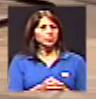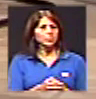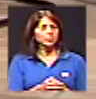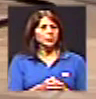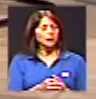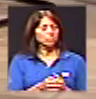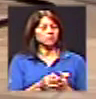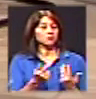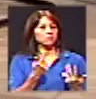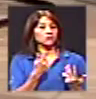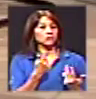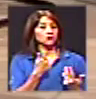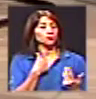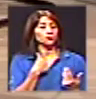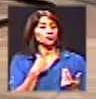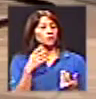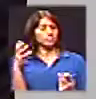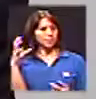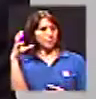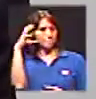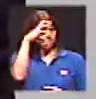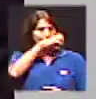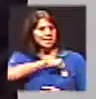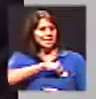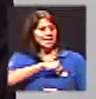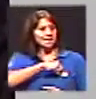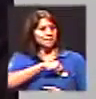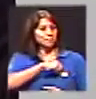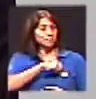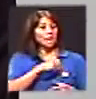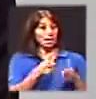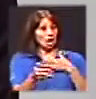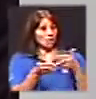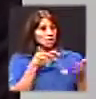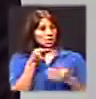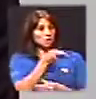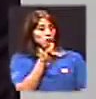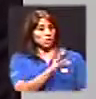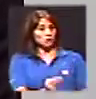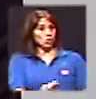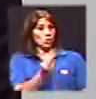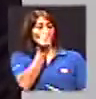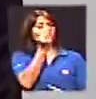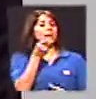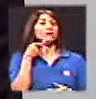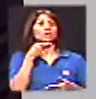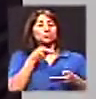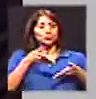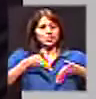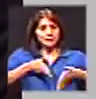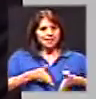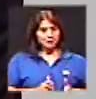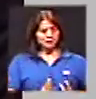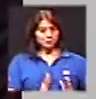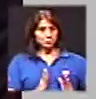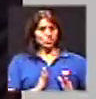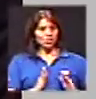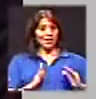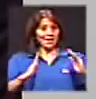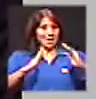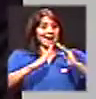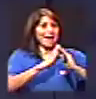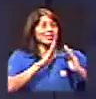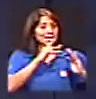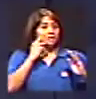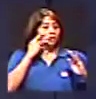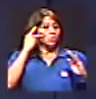me enteré por infidencia de que, pese a lo joven que es usted, usted nació en la casa de sus padres,